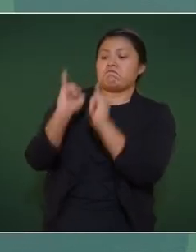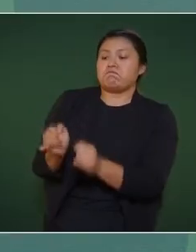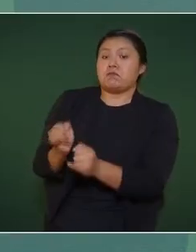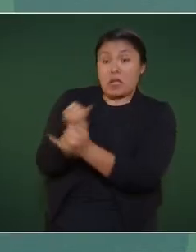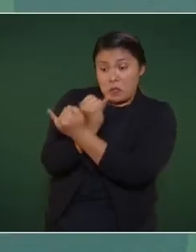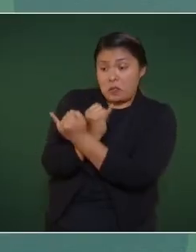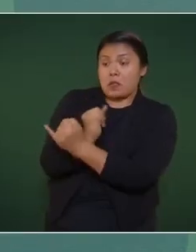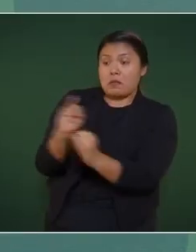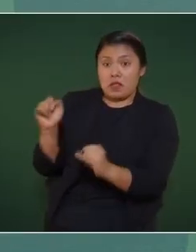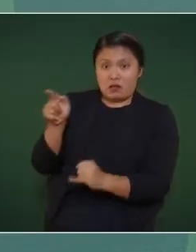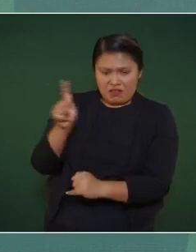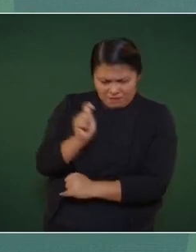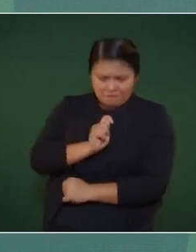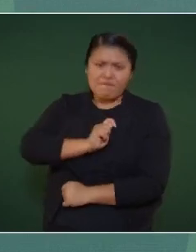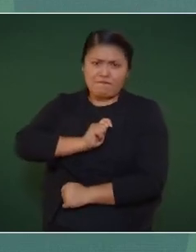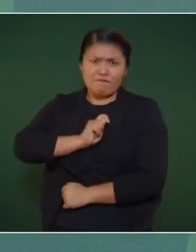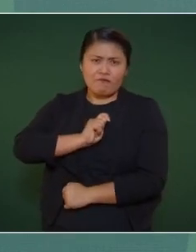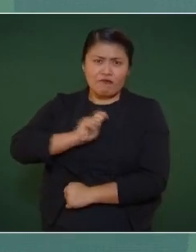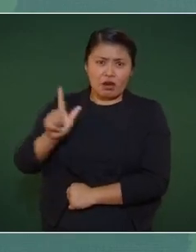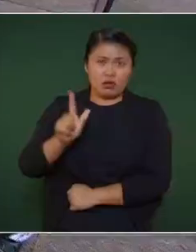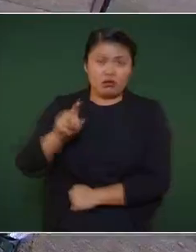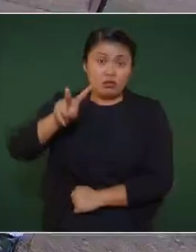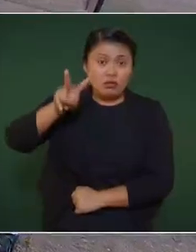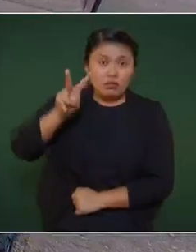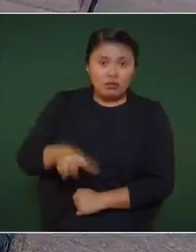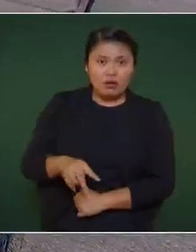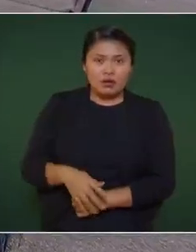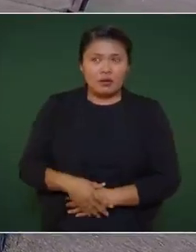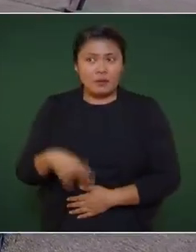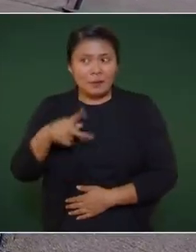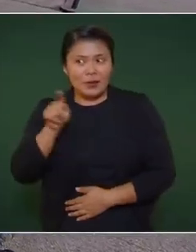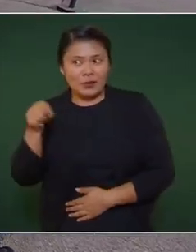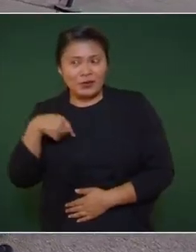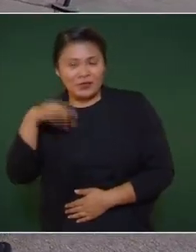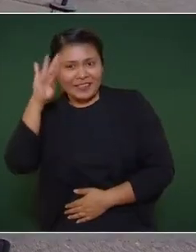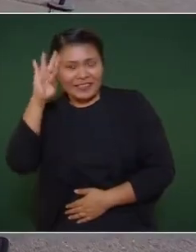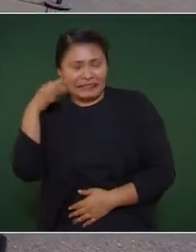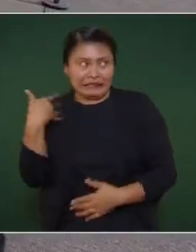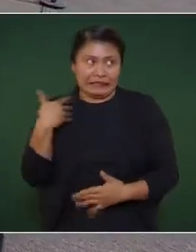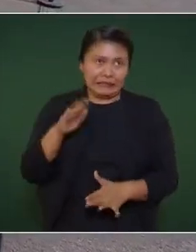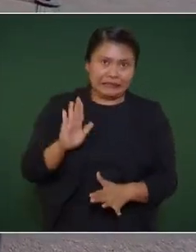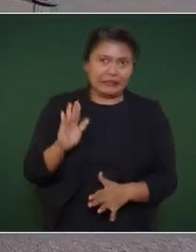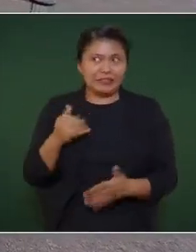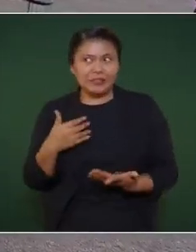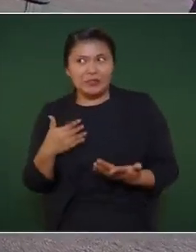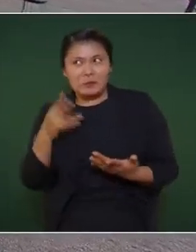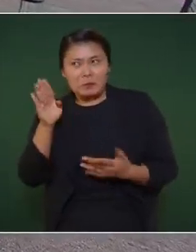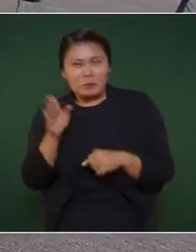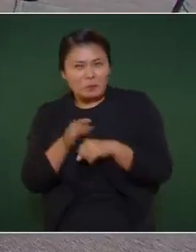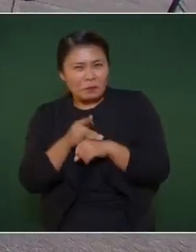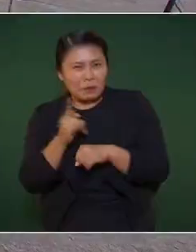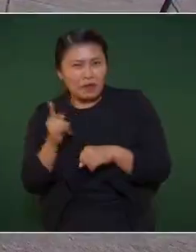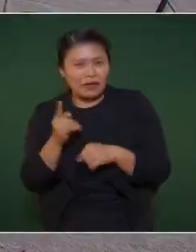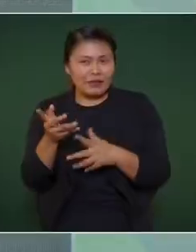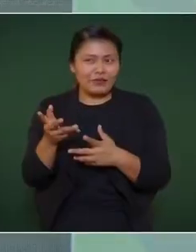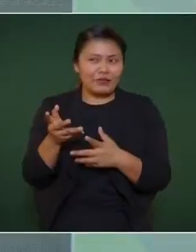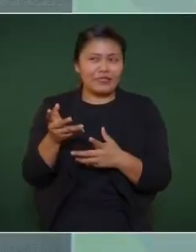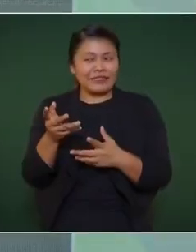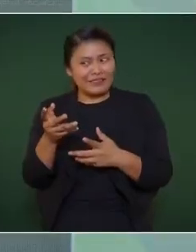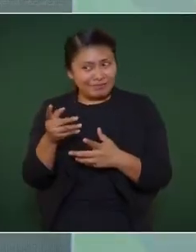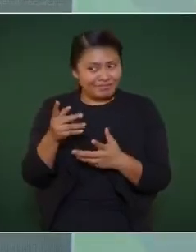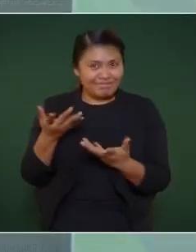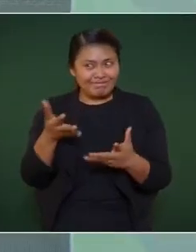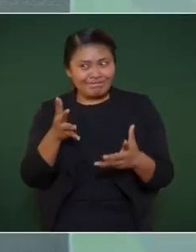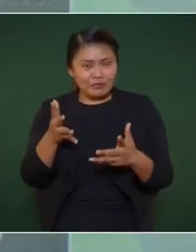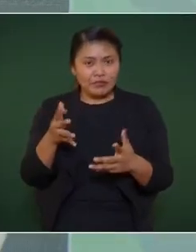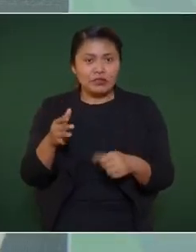profesionales, pero fue un atrevimiento porque las tasas en Estados Unidos